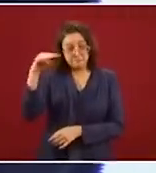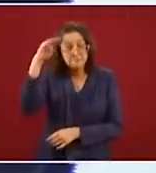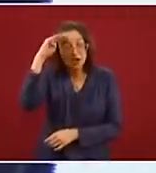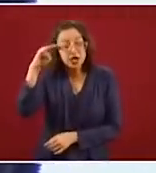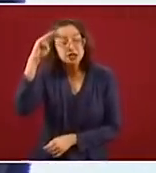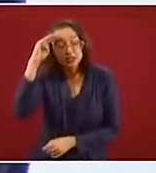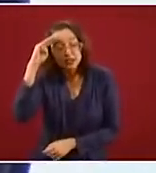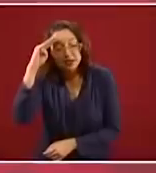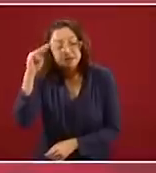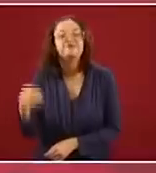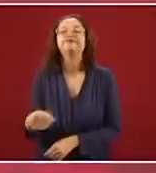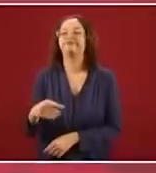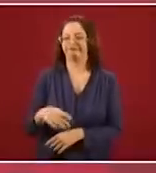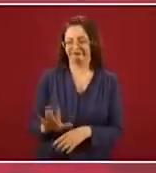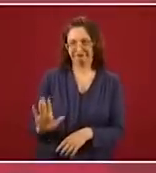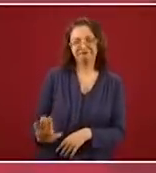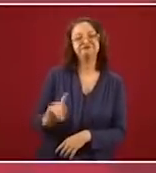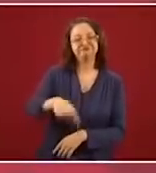pues aquí también